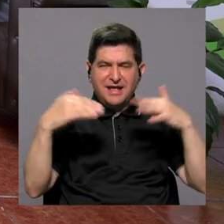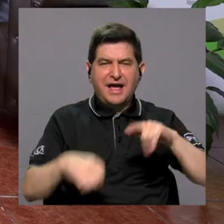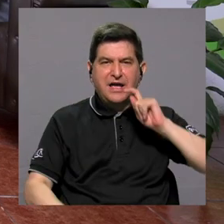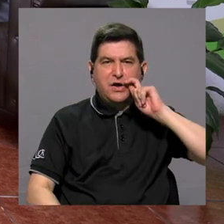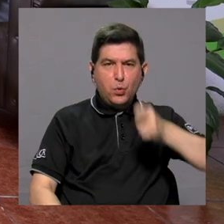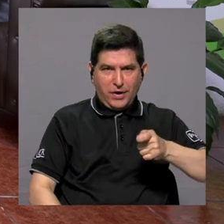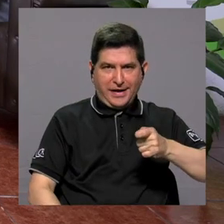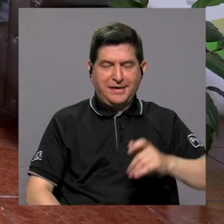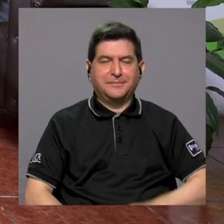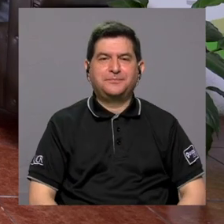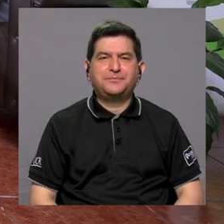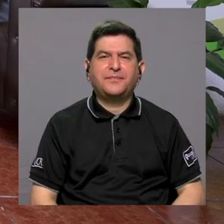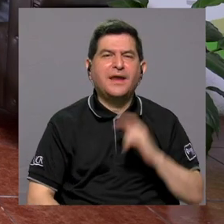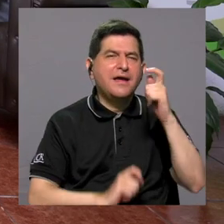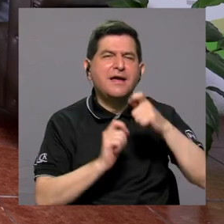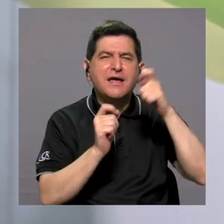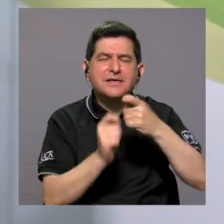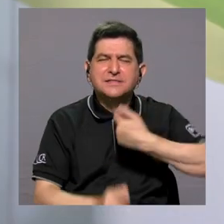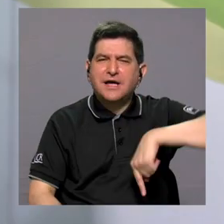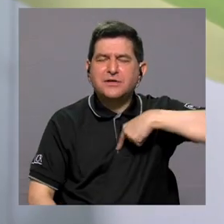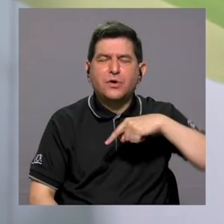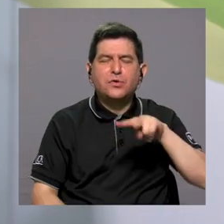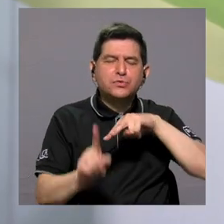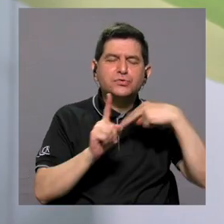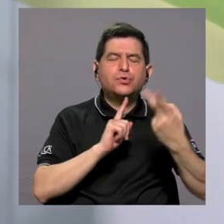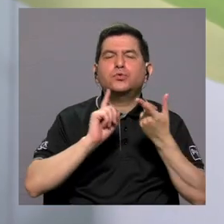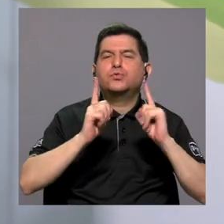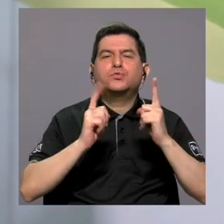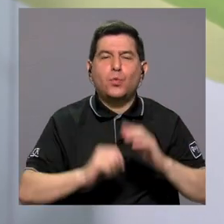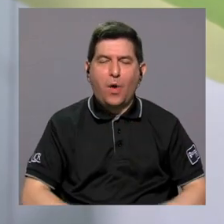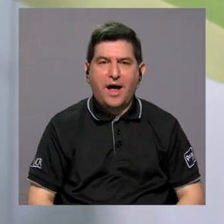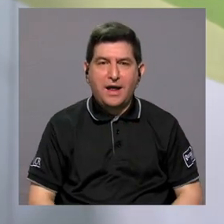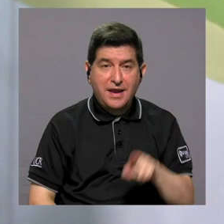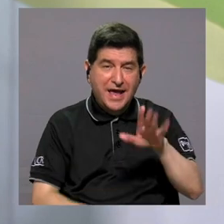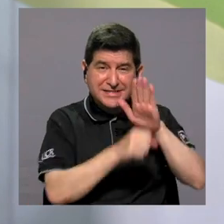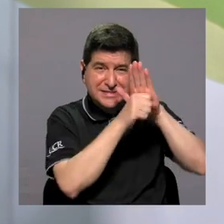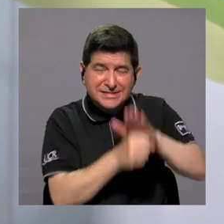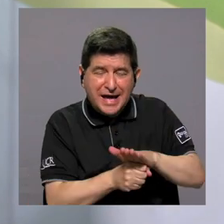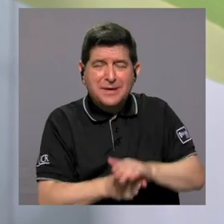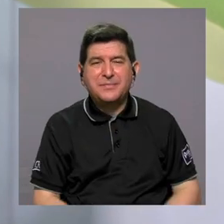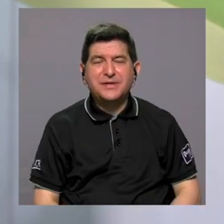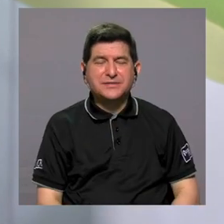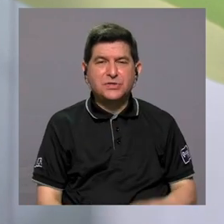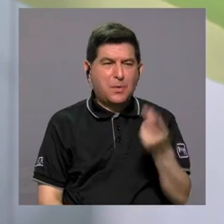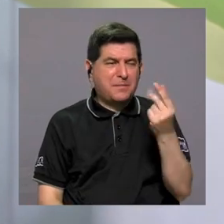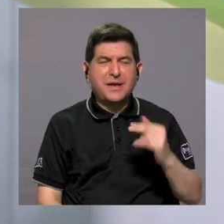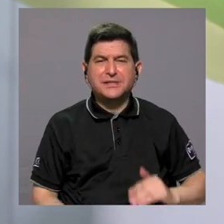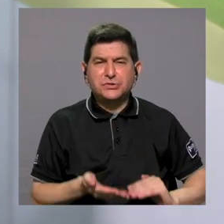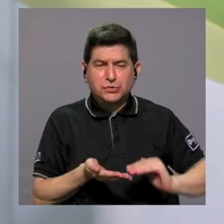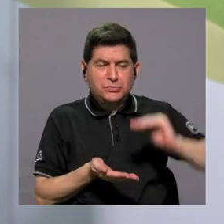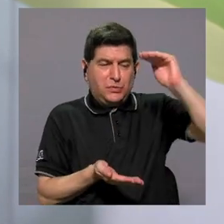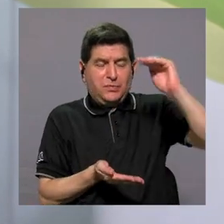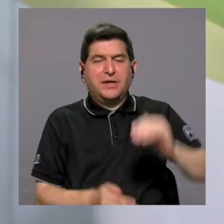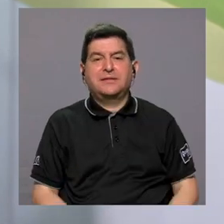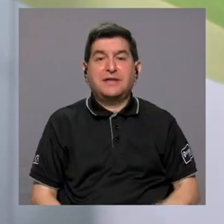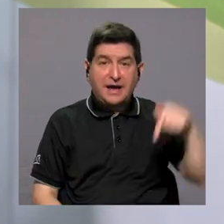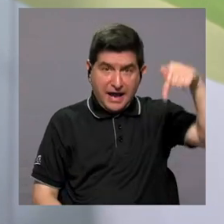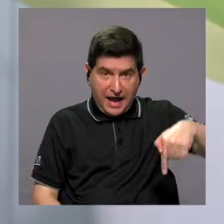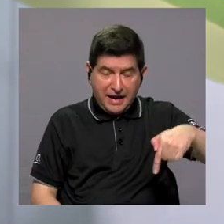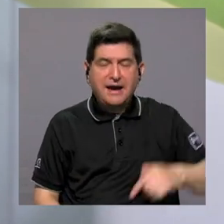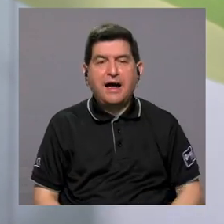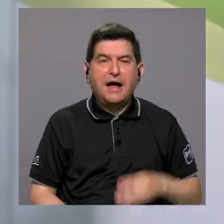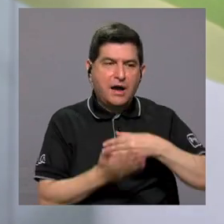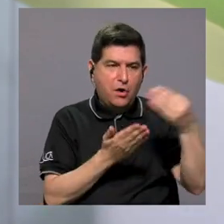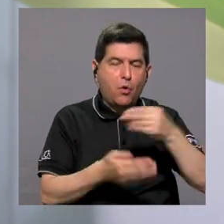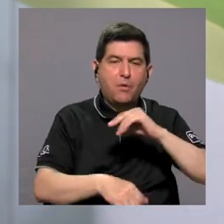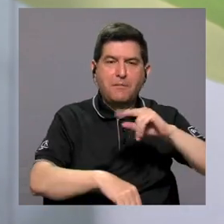ucrania y en concreto que deberíamos tener en perspectiva estas presiones inflacionarias que se nos están mencionando tanto a nivel local del consumo local